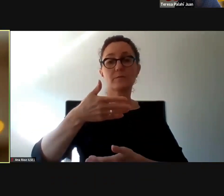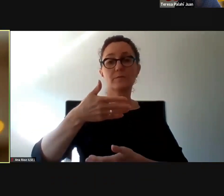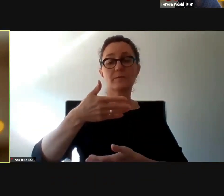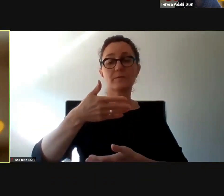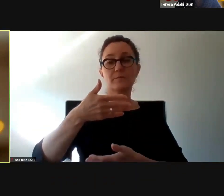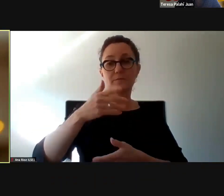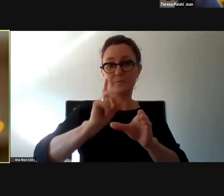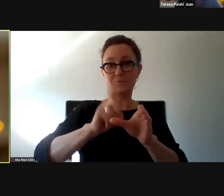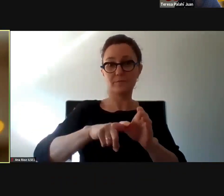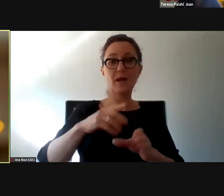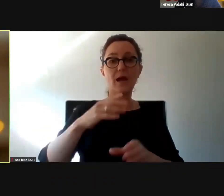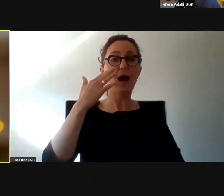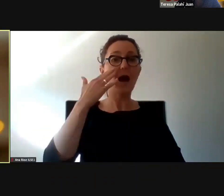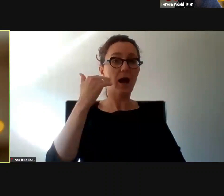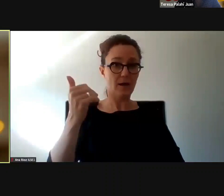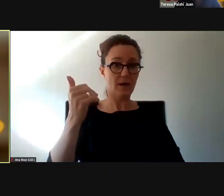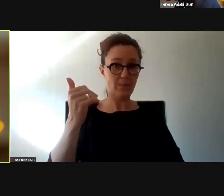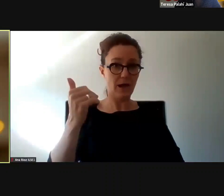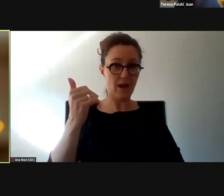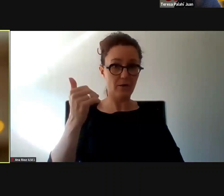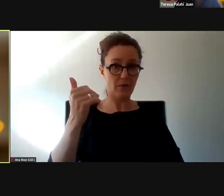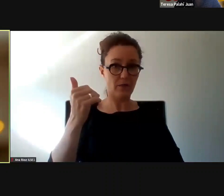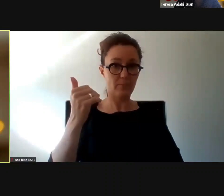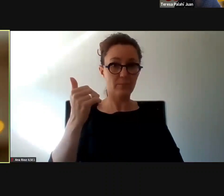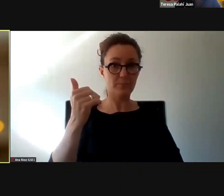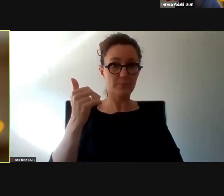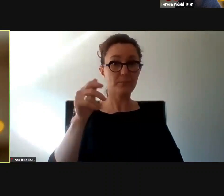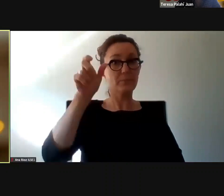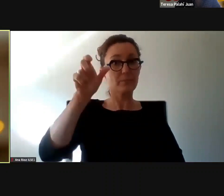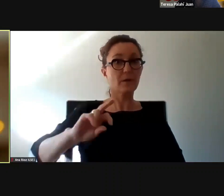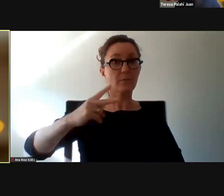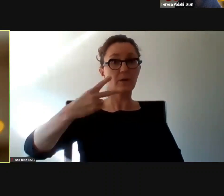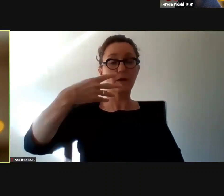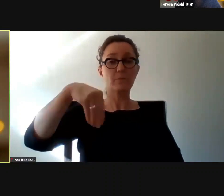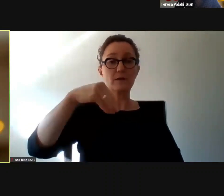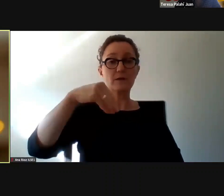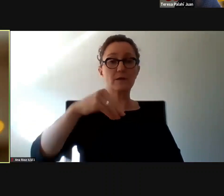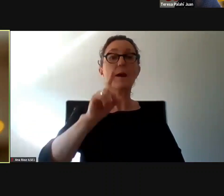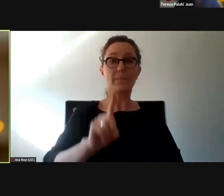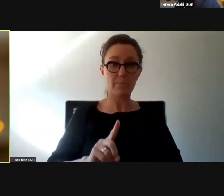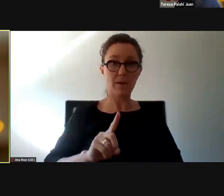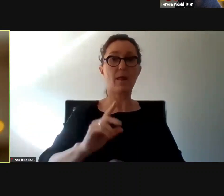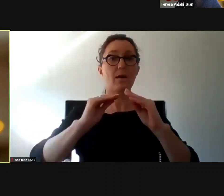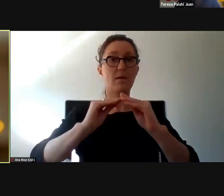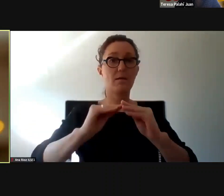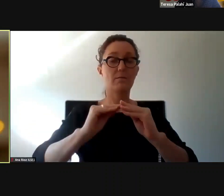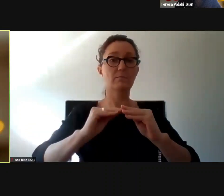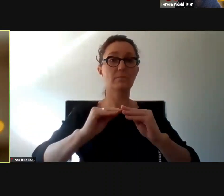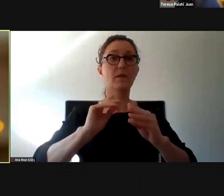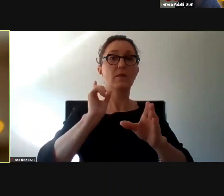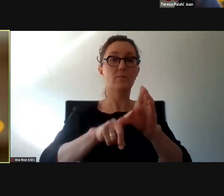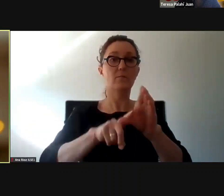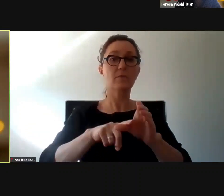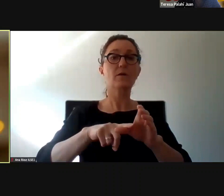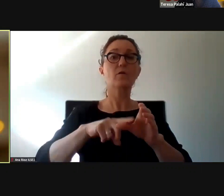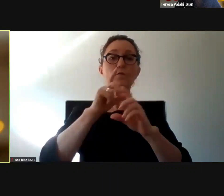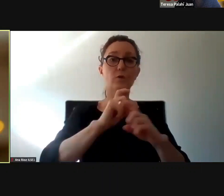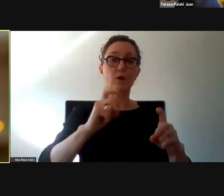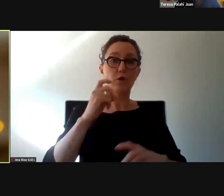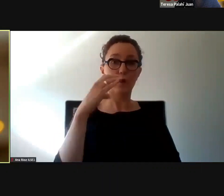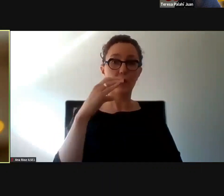Ana Peláez Narváez. Ana es vicepresidenta primera ejecutiva de la Fundación CERMI